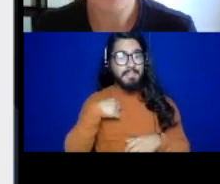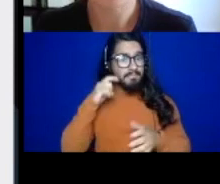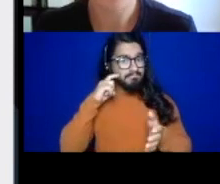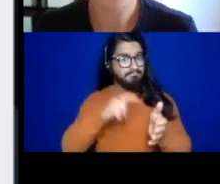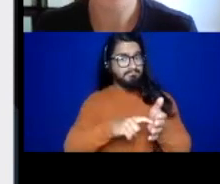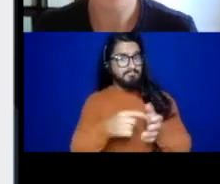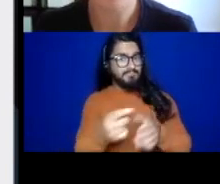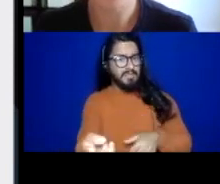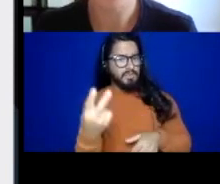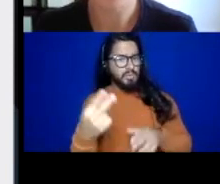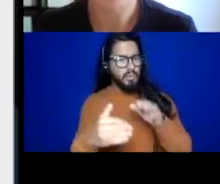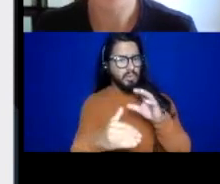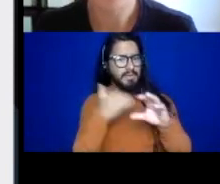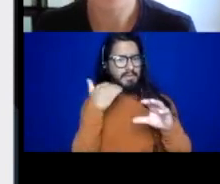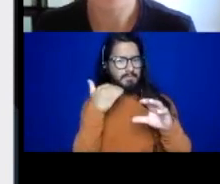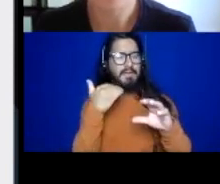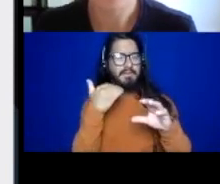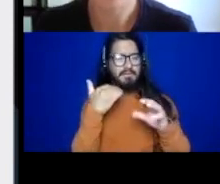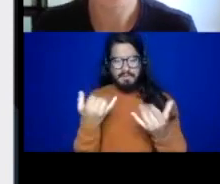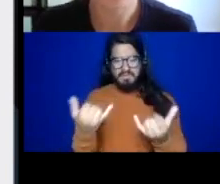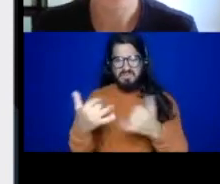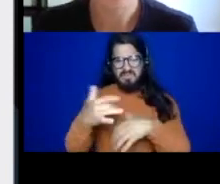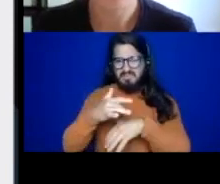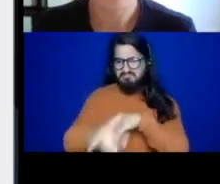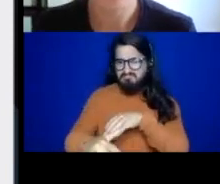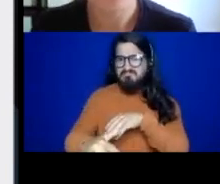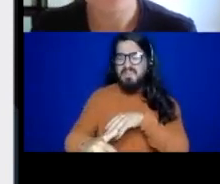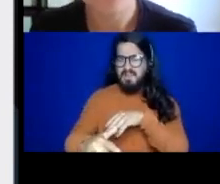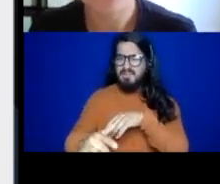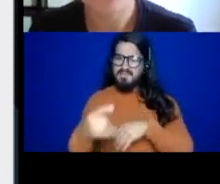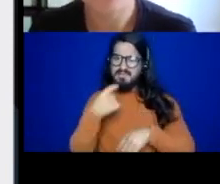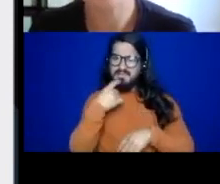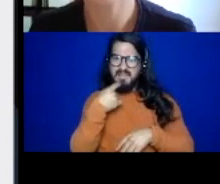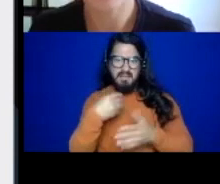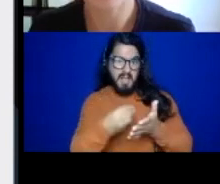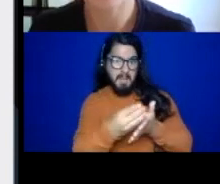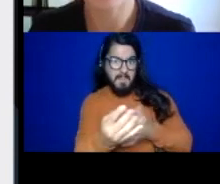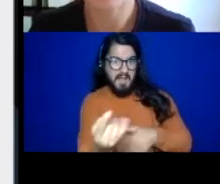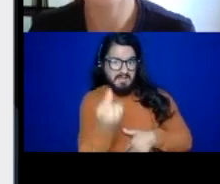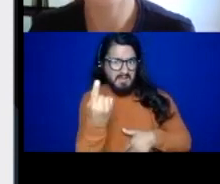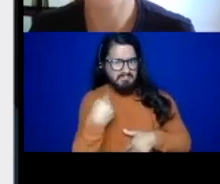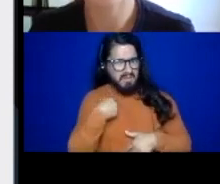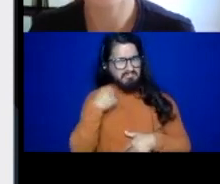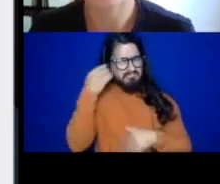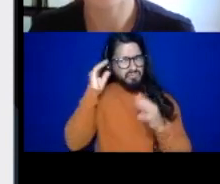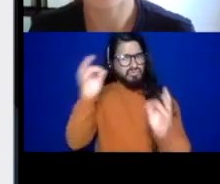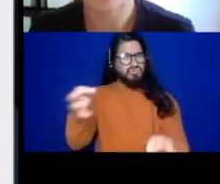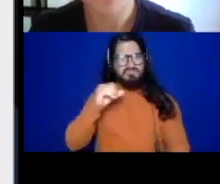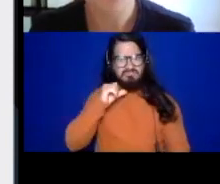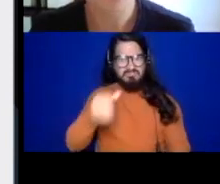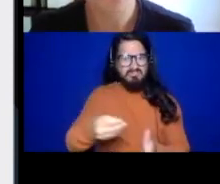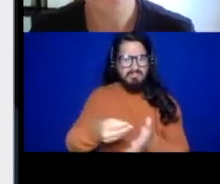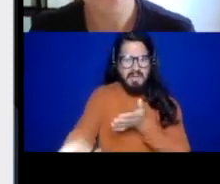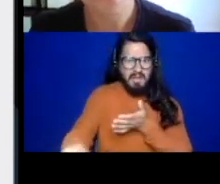Entonces me acabo de dar cuenta dos correos que recibí anteriormente que definitivamente no había hecho. Fue